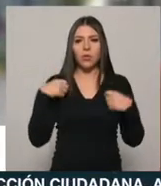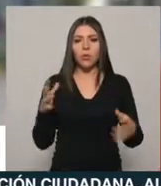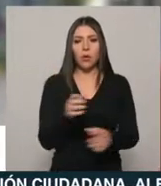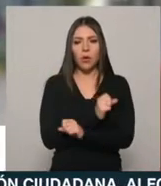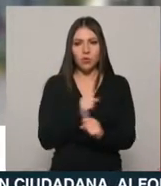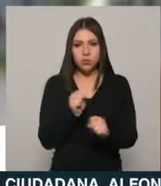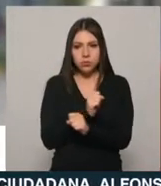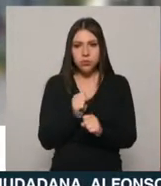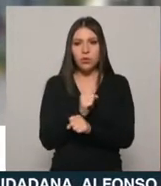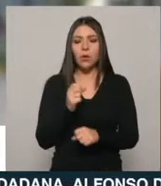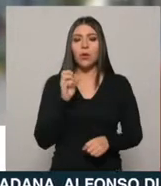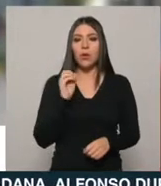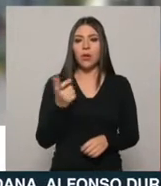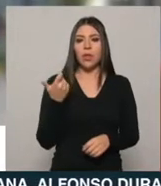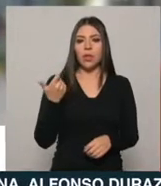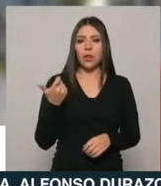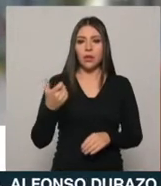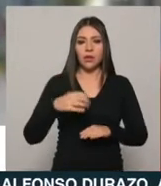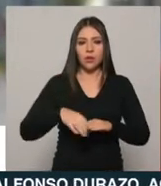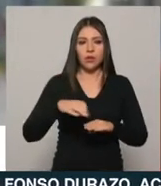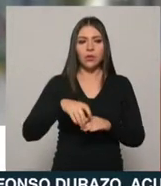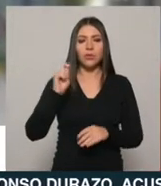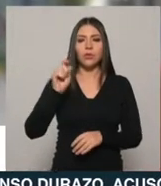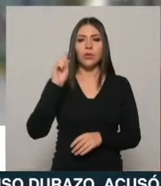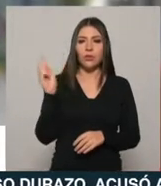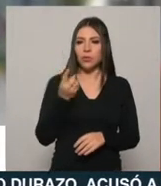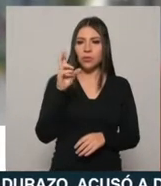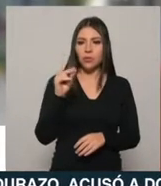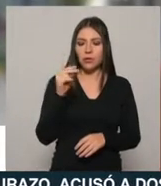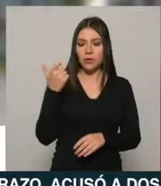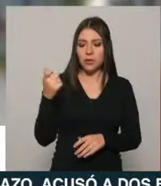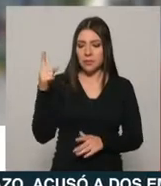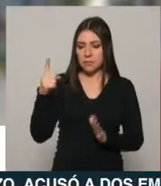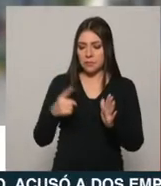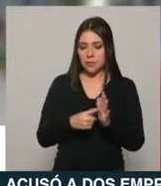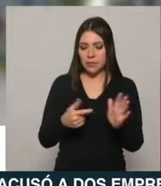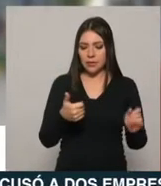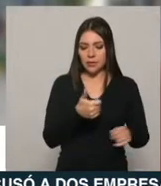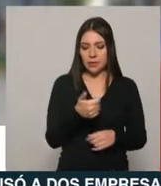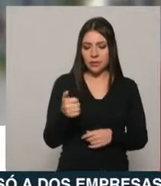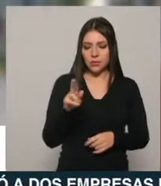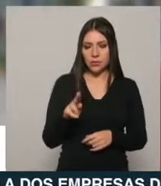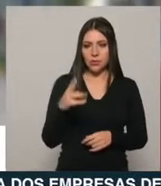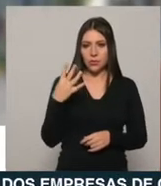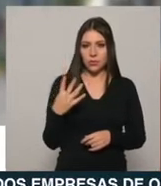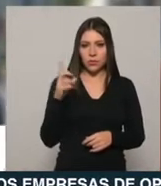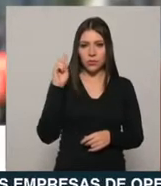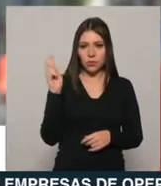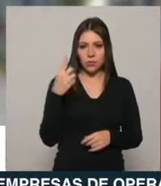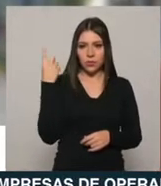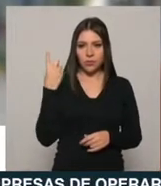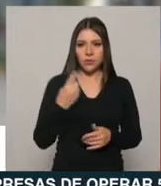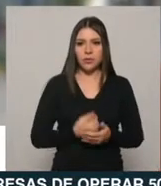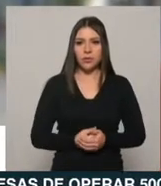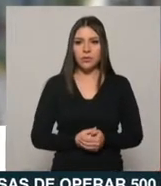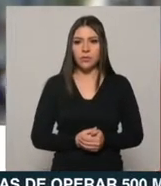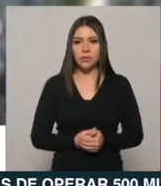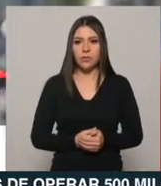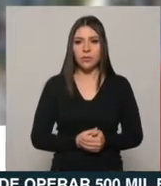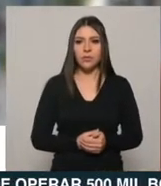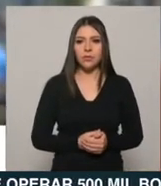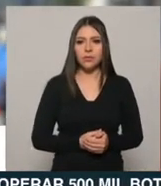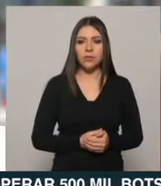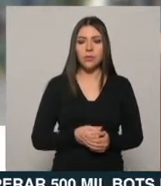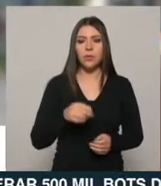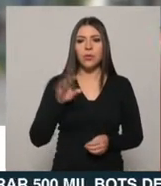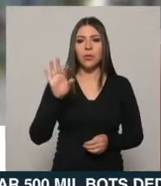visualizando que es dinero en efectivo, dólares, son $1,684, 41 pesos en moneda